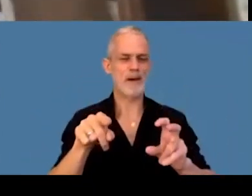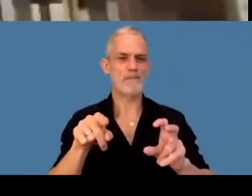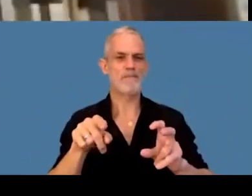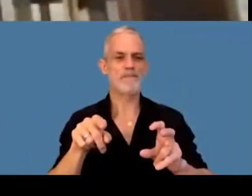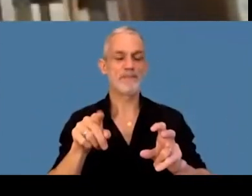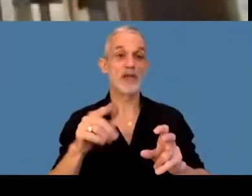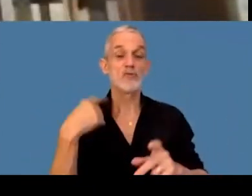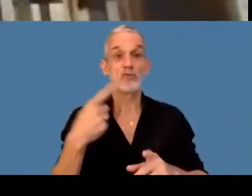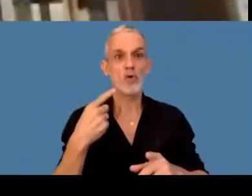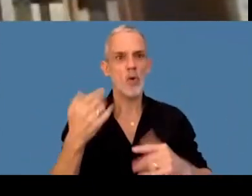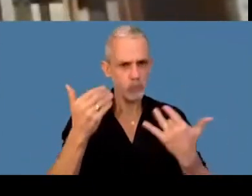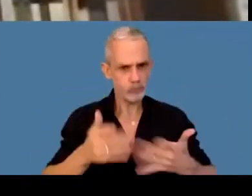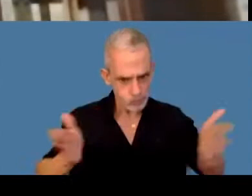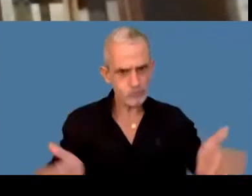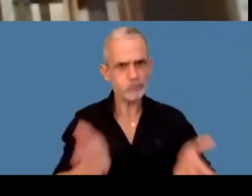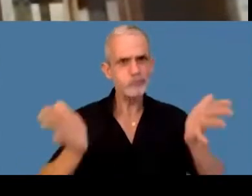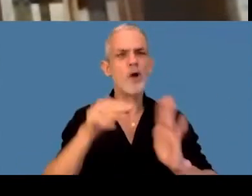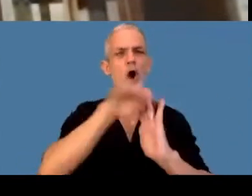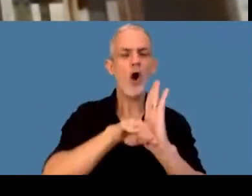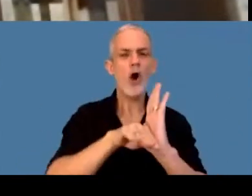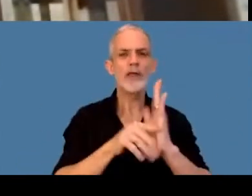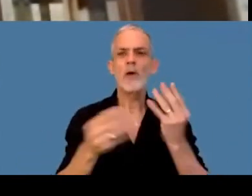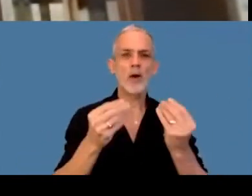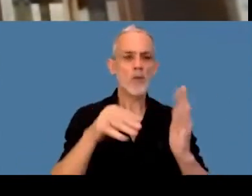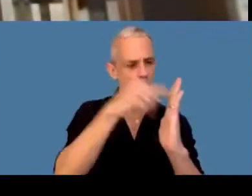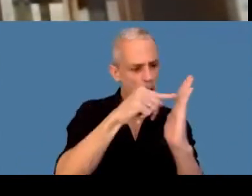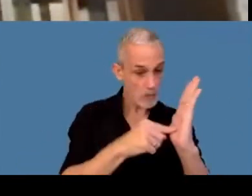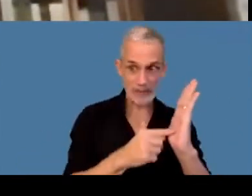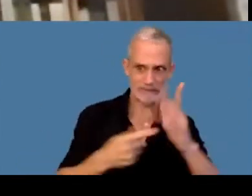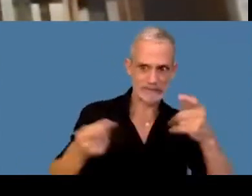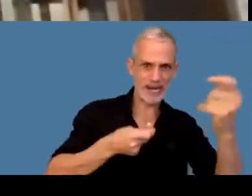pudimos impulsar ciertos contenidos para la negociación colectiva